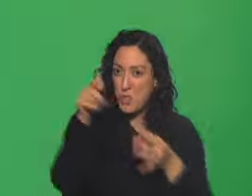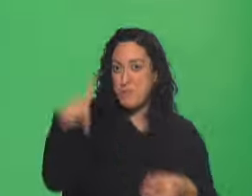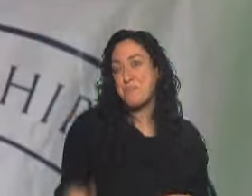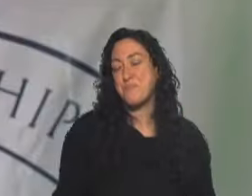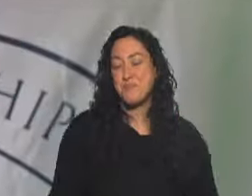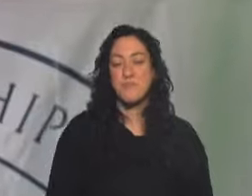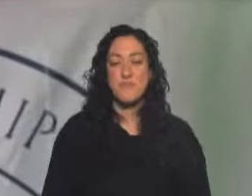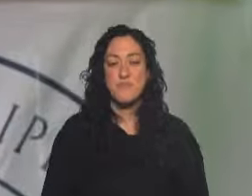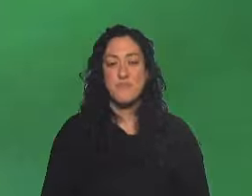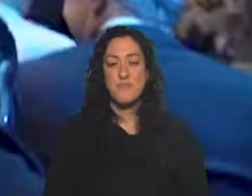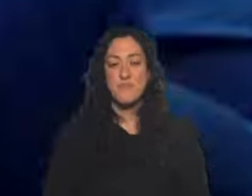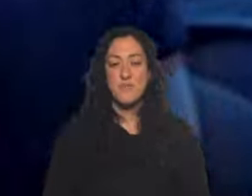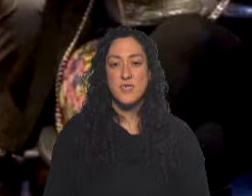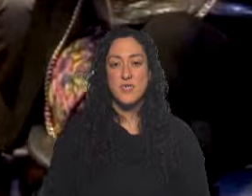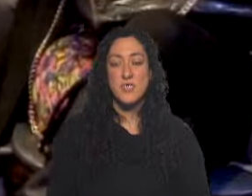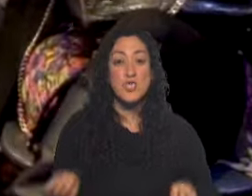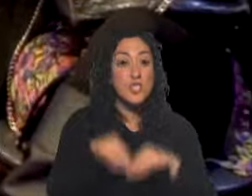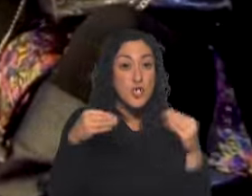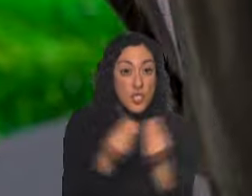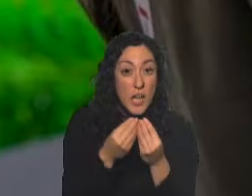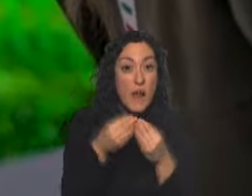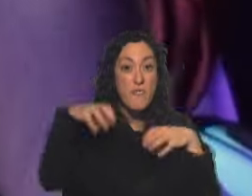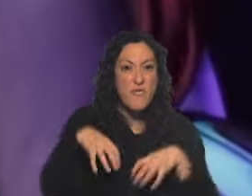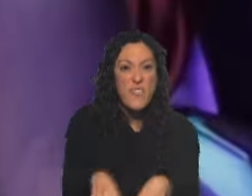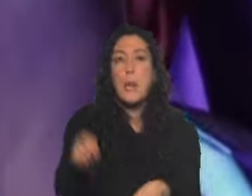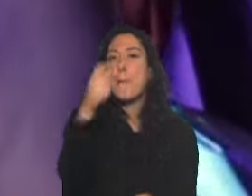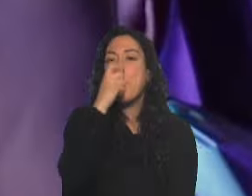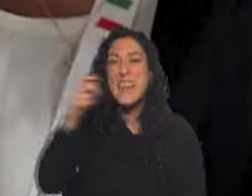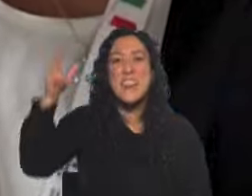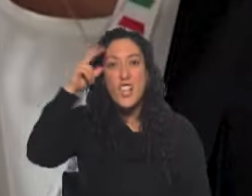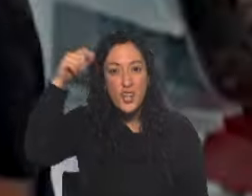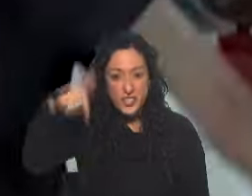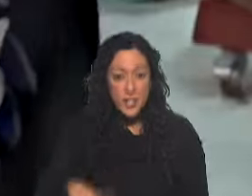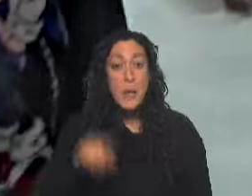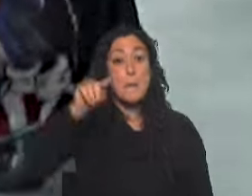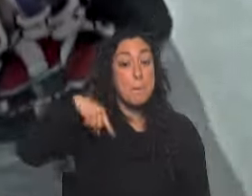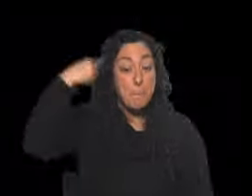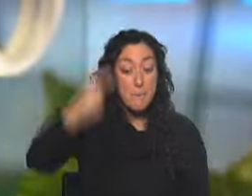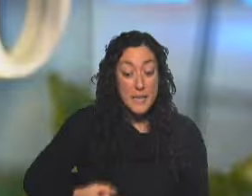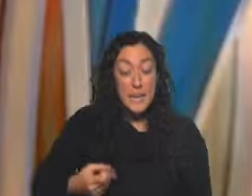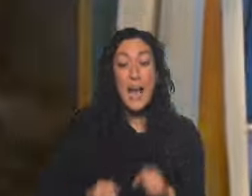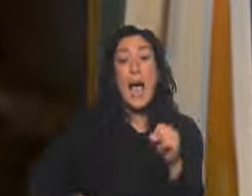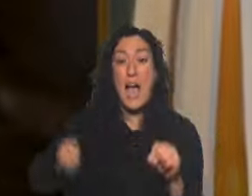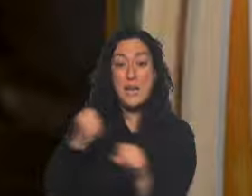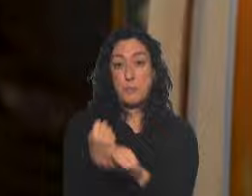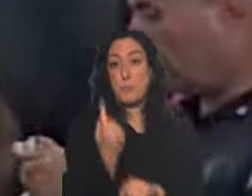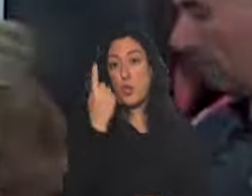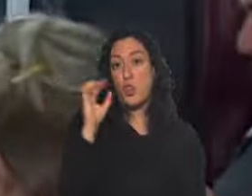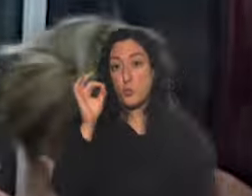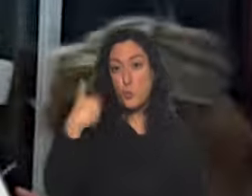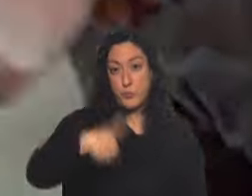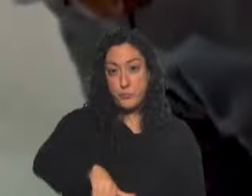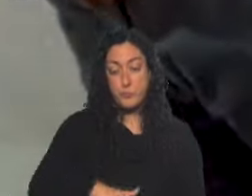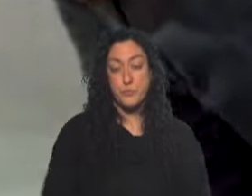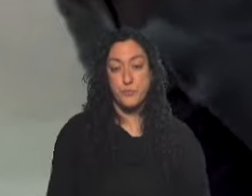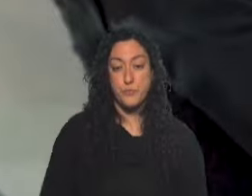Esta es la edición número 28 y atención, se realizará desde mañana hasta el 1 de octubre.